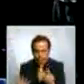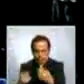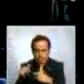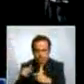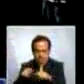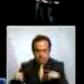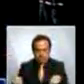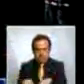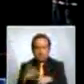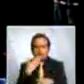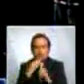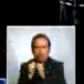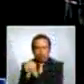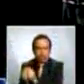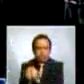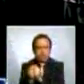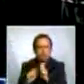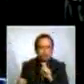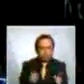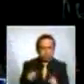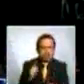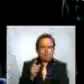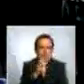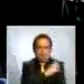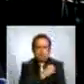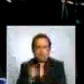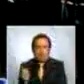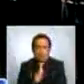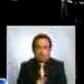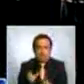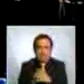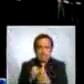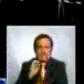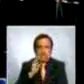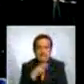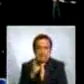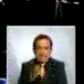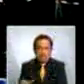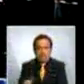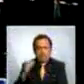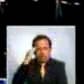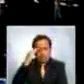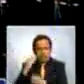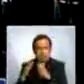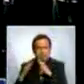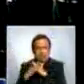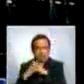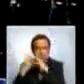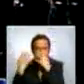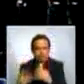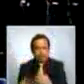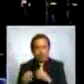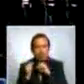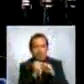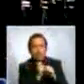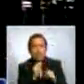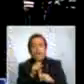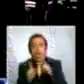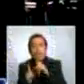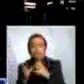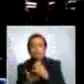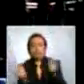conjunto con las fuerzas operativas que se mantengan en la región. Traemos 30 efectivos de la fuerza antimotines de gendarmería.